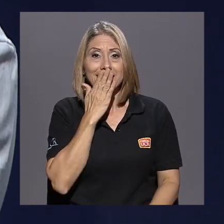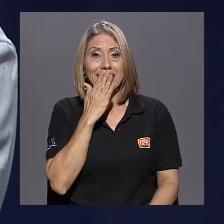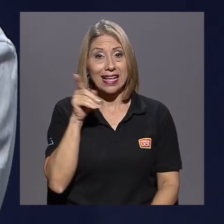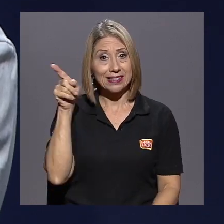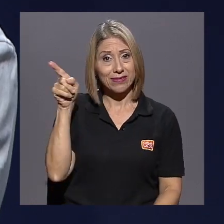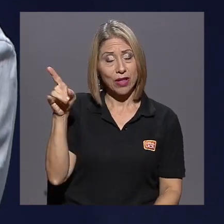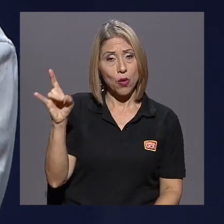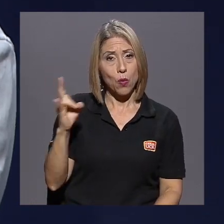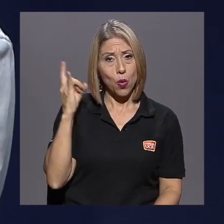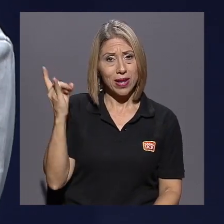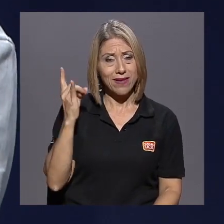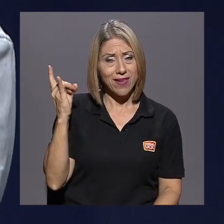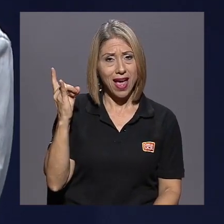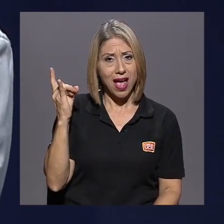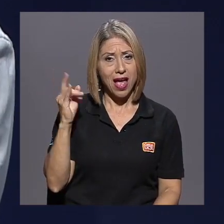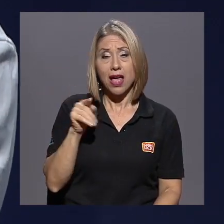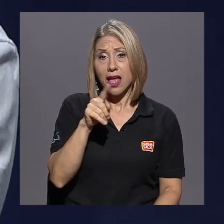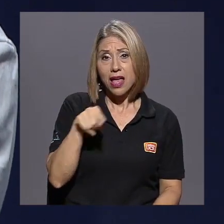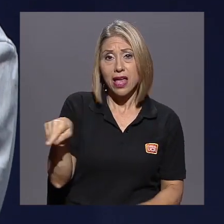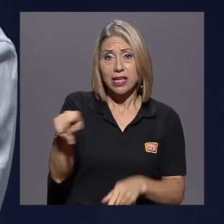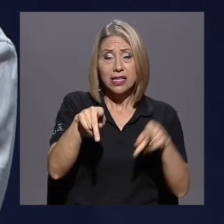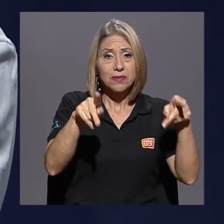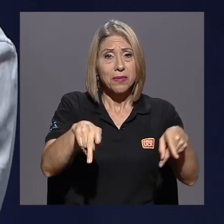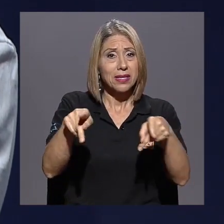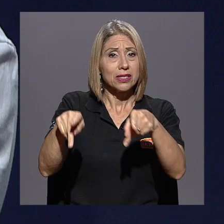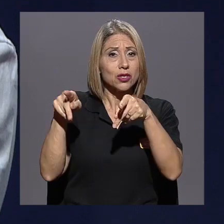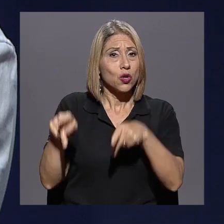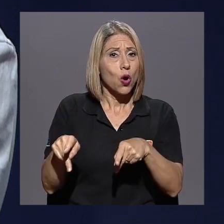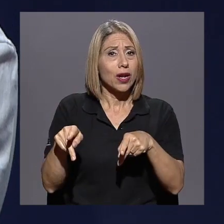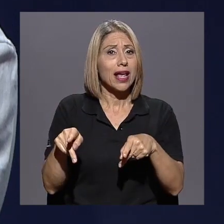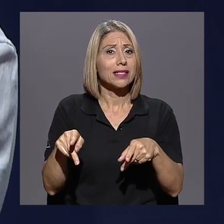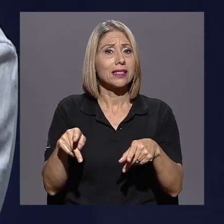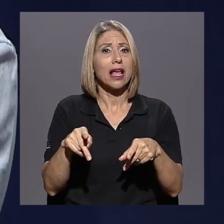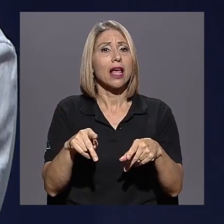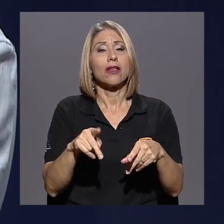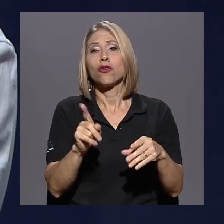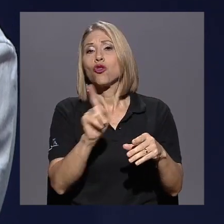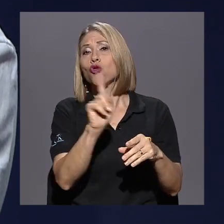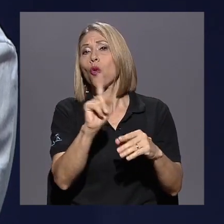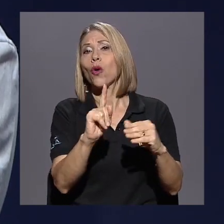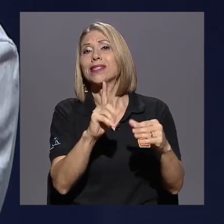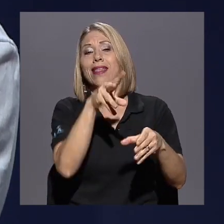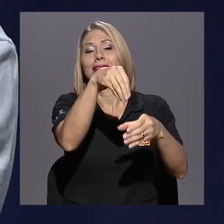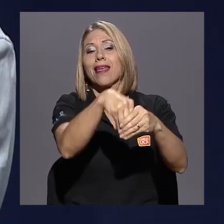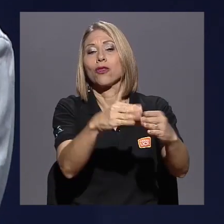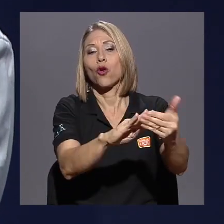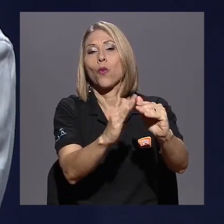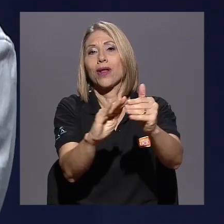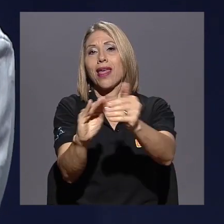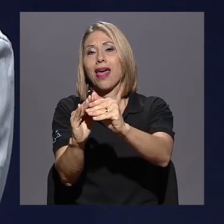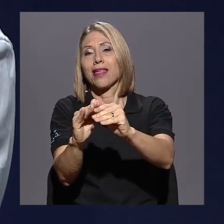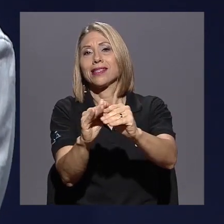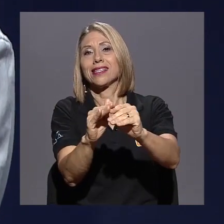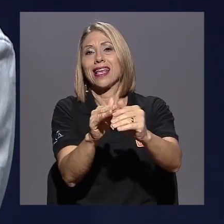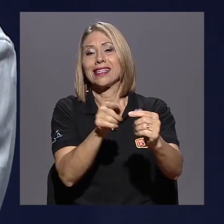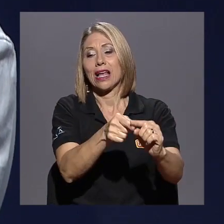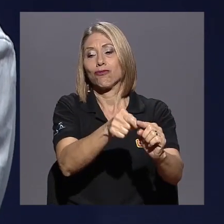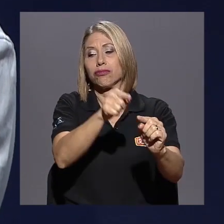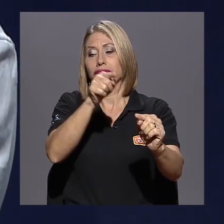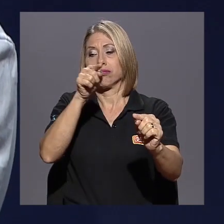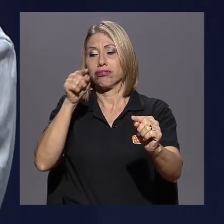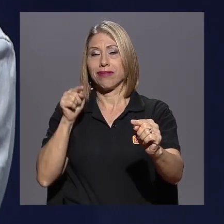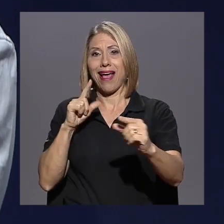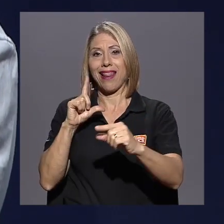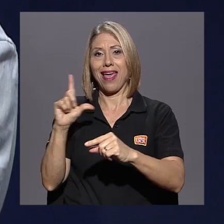son personas que están bastante alejadas de las comunidades y ahí los representan entonces es un constante problema